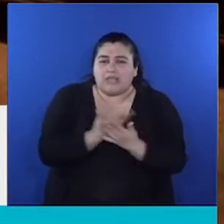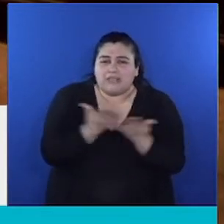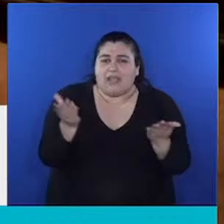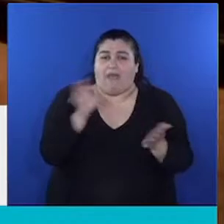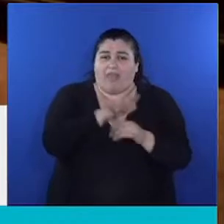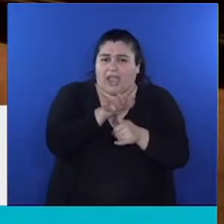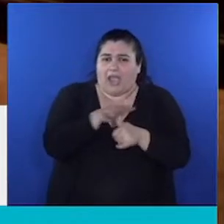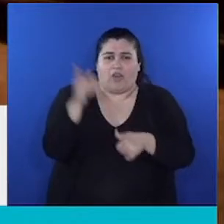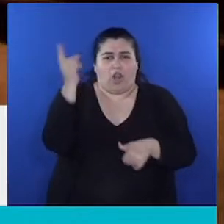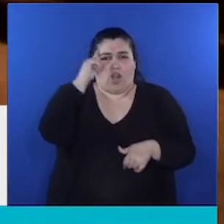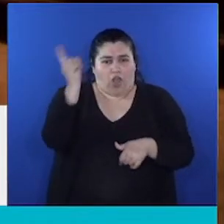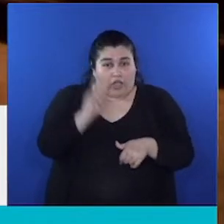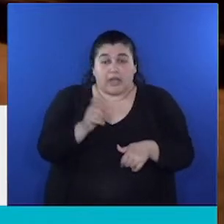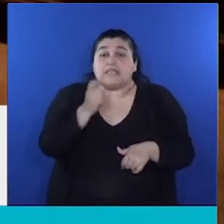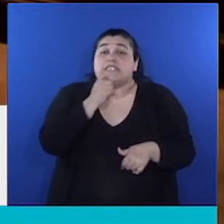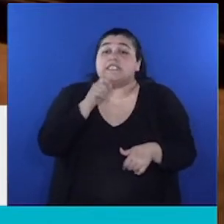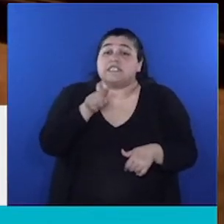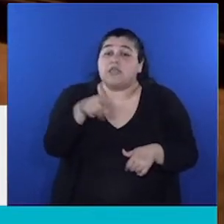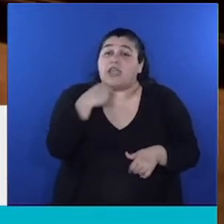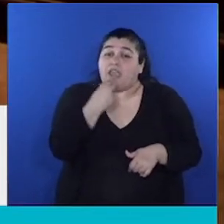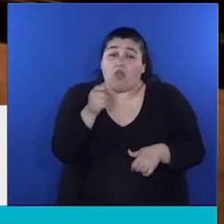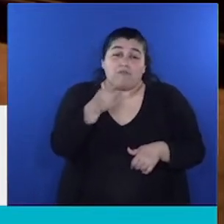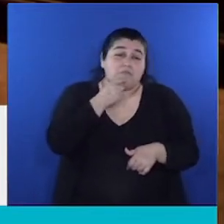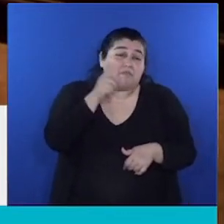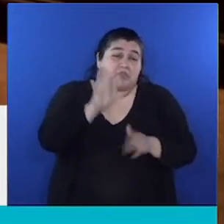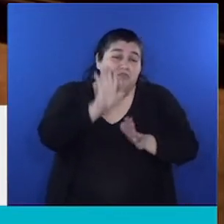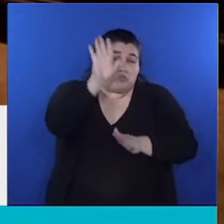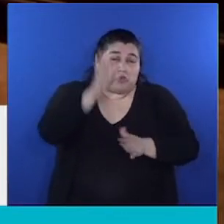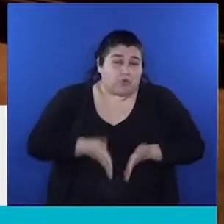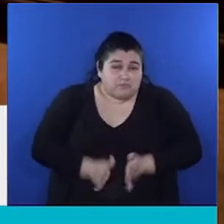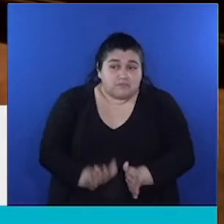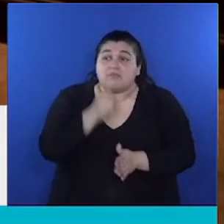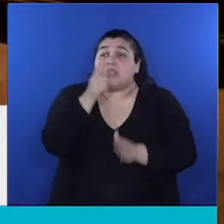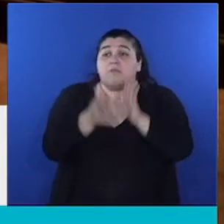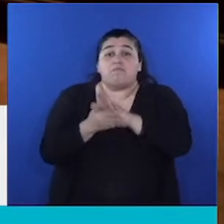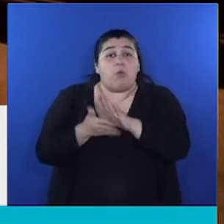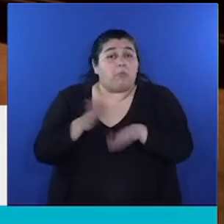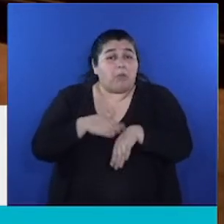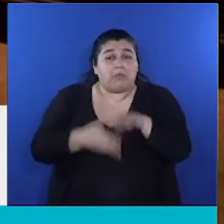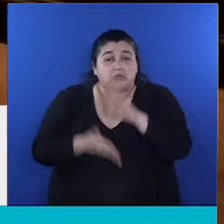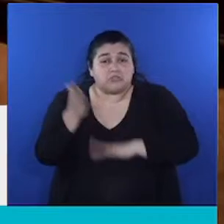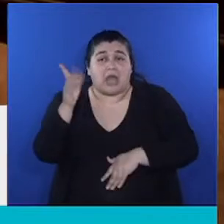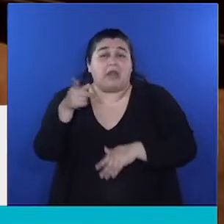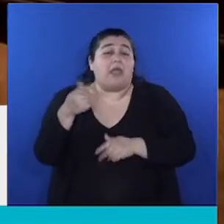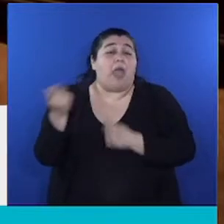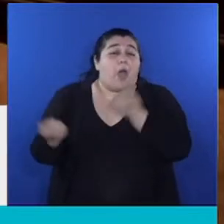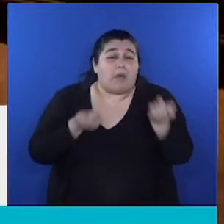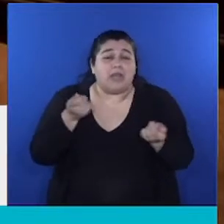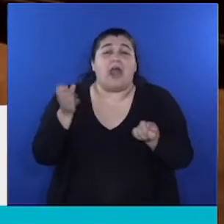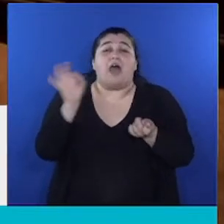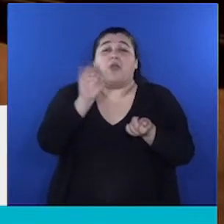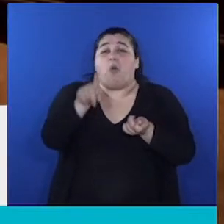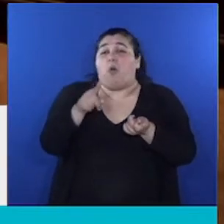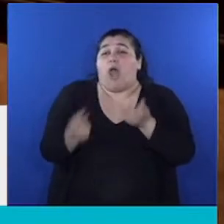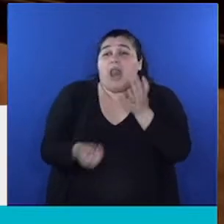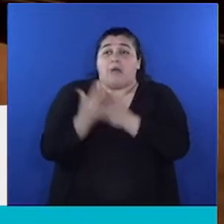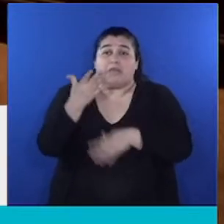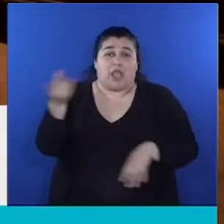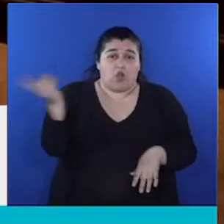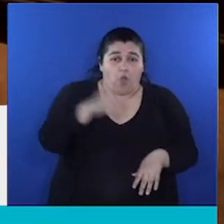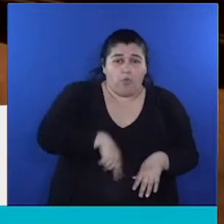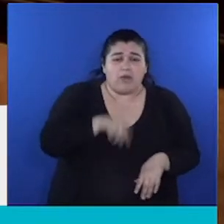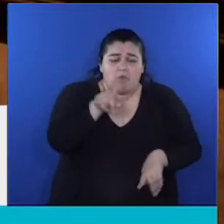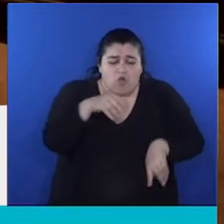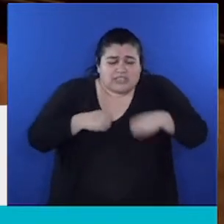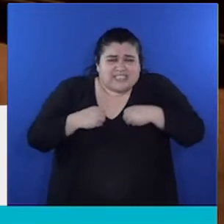su hijo, tienen un hijo y una hija? ¿Qué pasa si su hijo sale a bailar y no vuelve a la mañana? ¿Cuál es la sensación? ¿Cuáles son los miedos